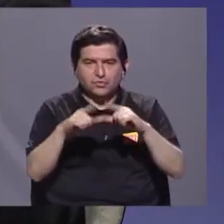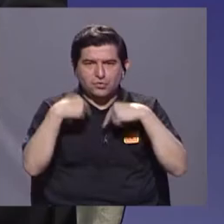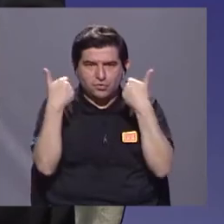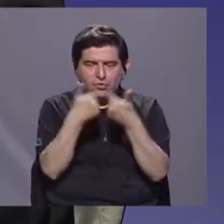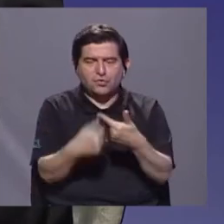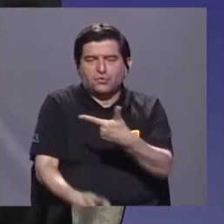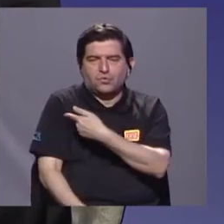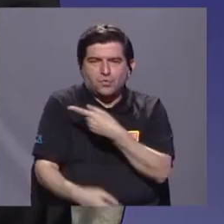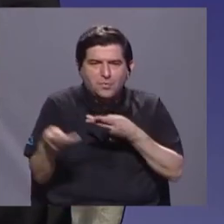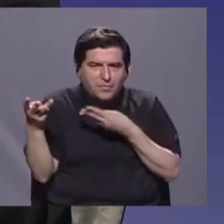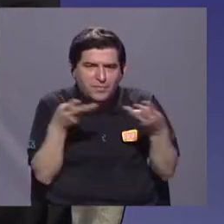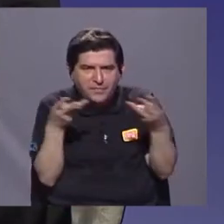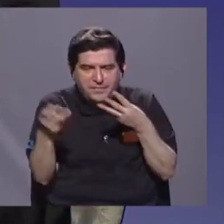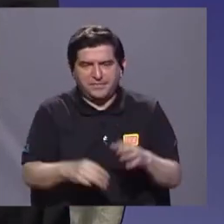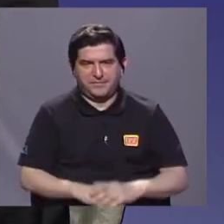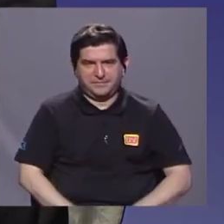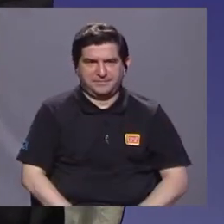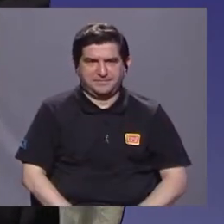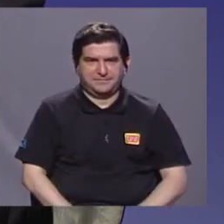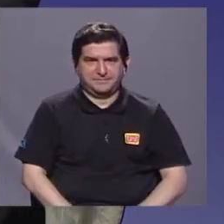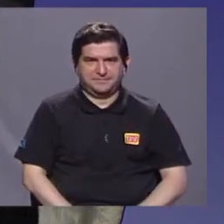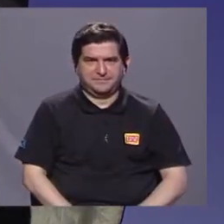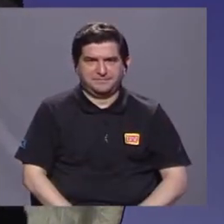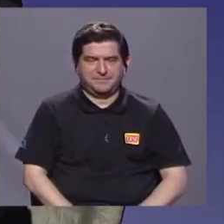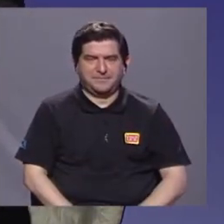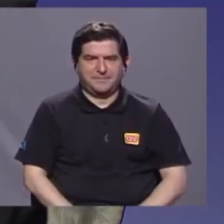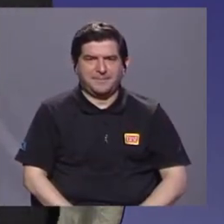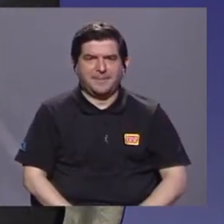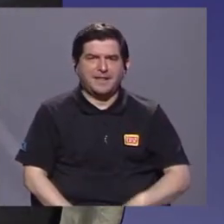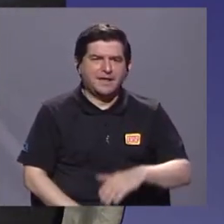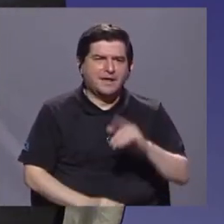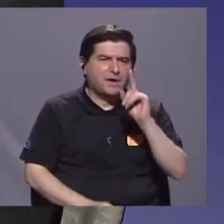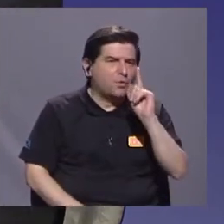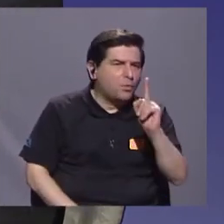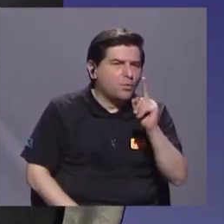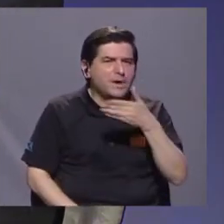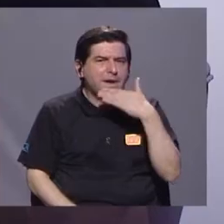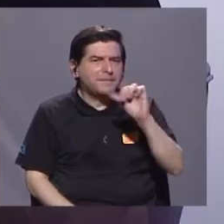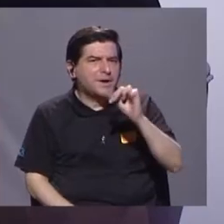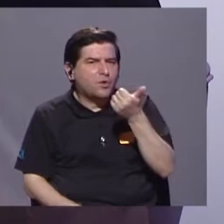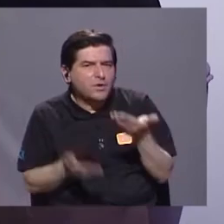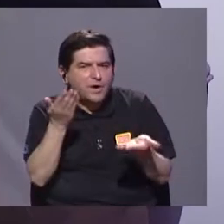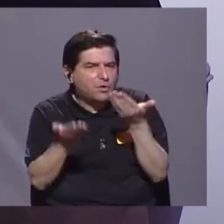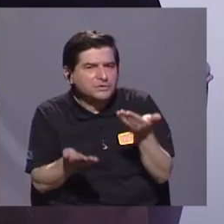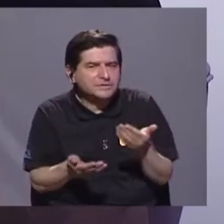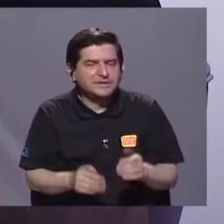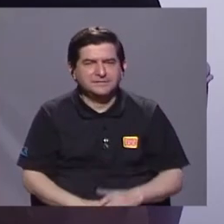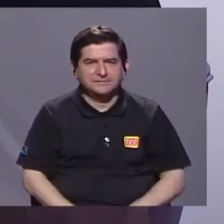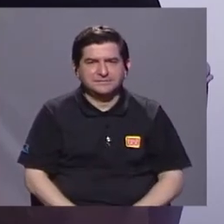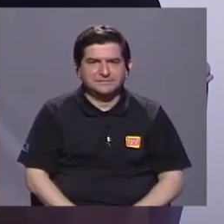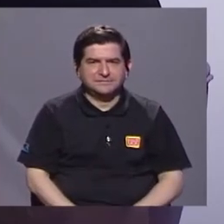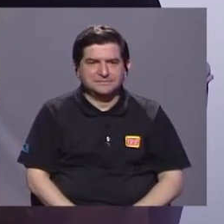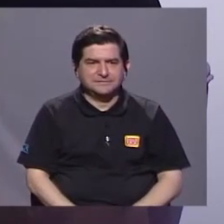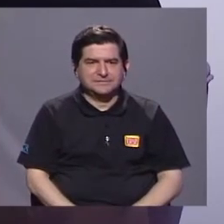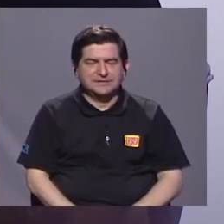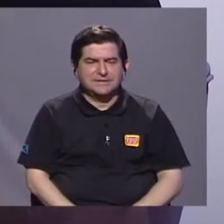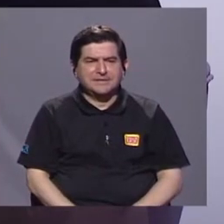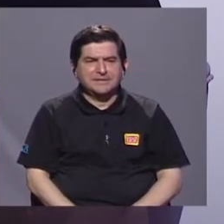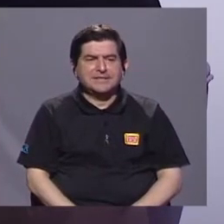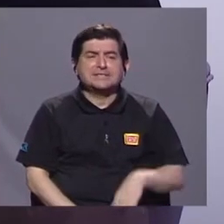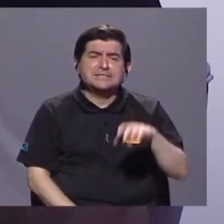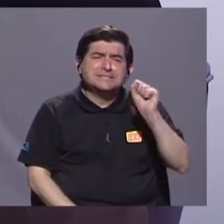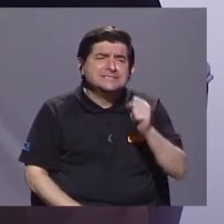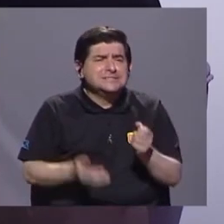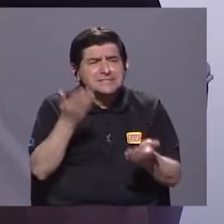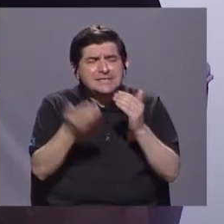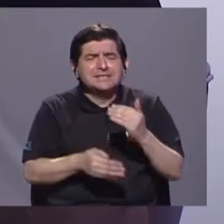existe en el mercado como decíamos anteriormente eugenia hay mejores que otras pues hay mejores que otras en el